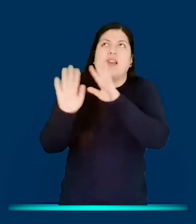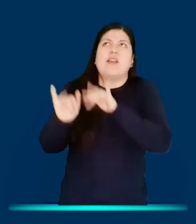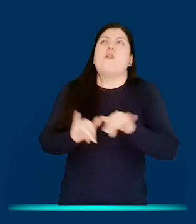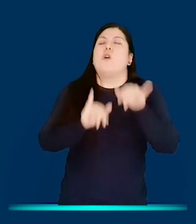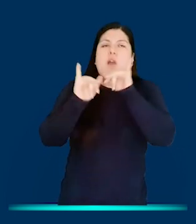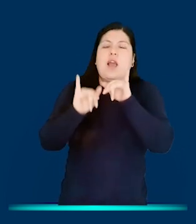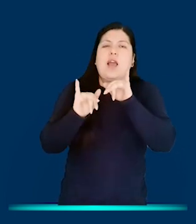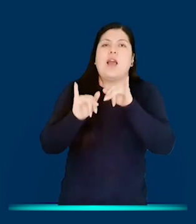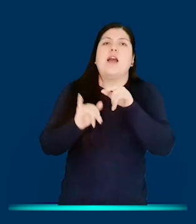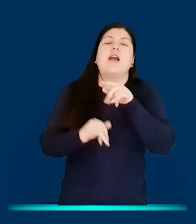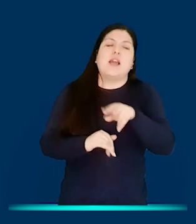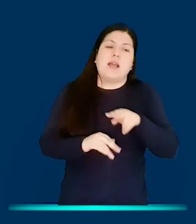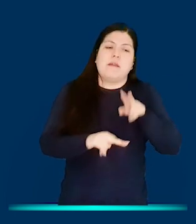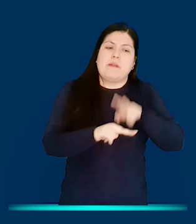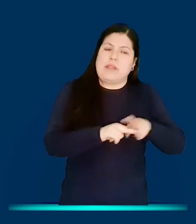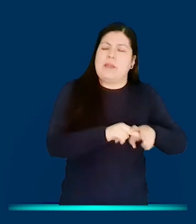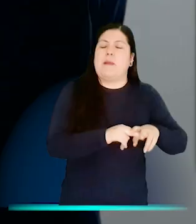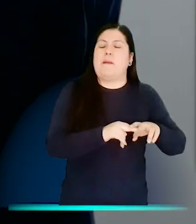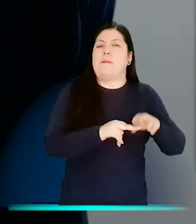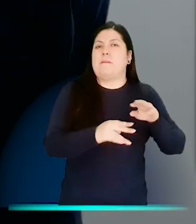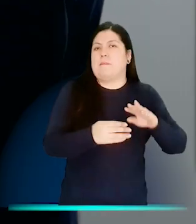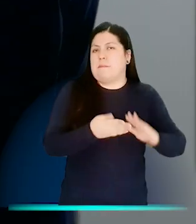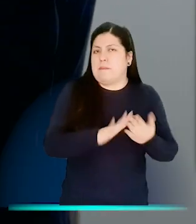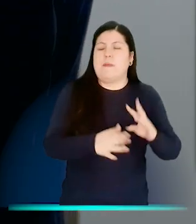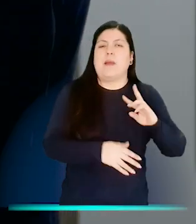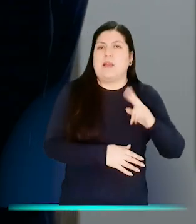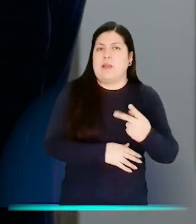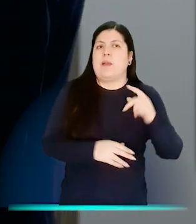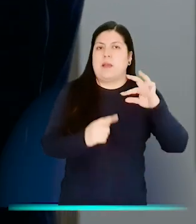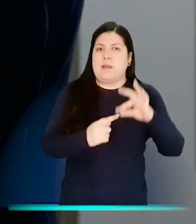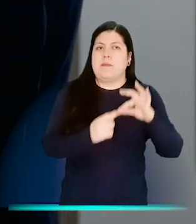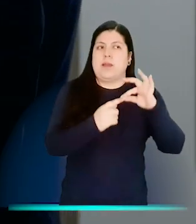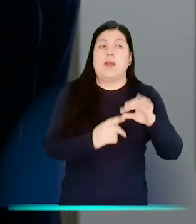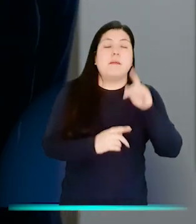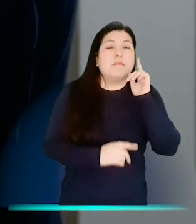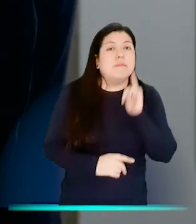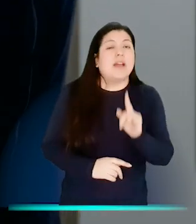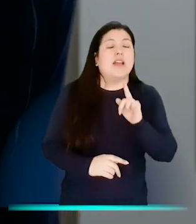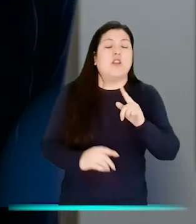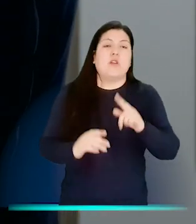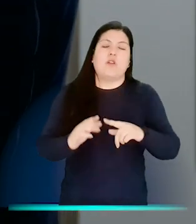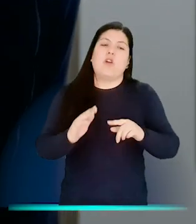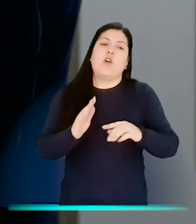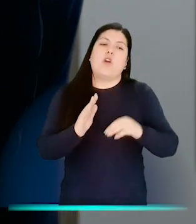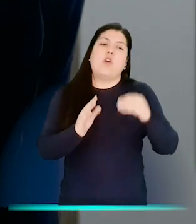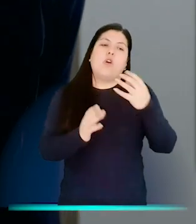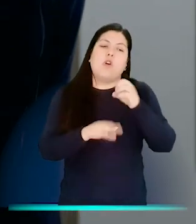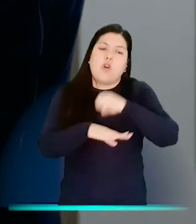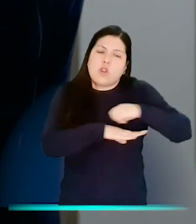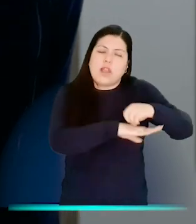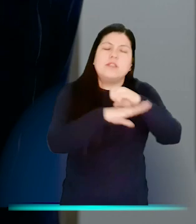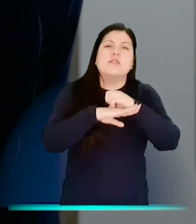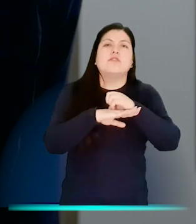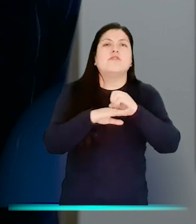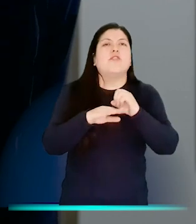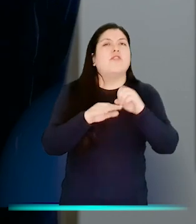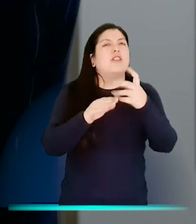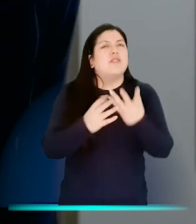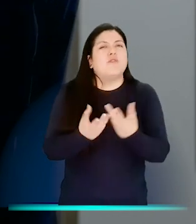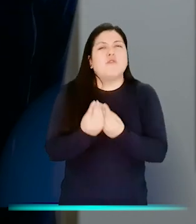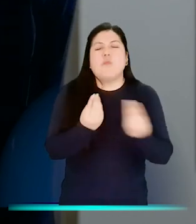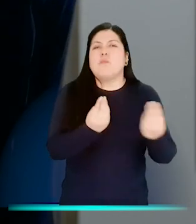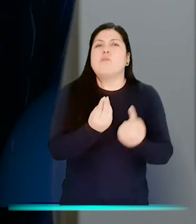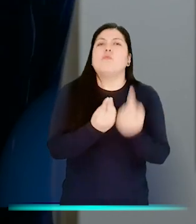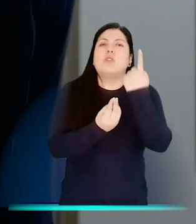16 circunscripciones transitorias especiales de paz, pero evidentemente serán diferentes la oferta de listas de organizaciones